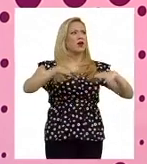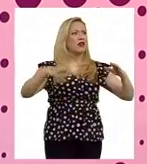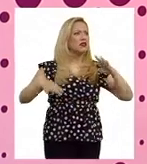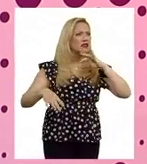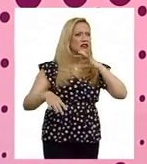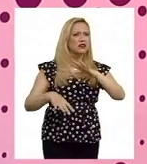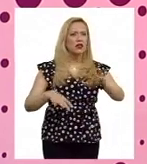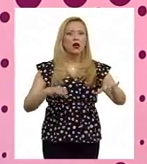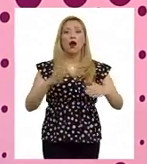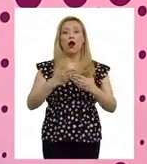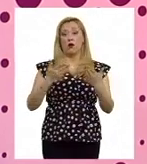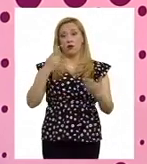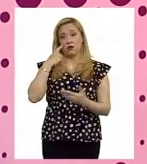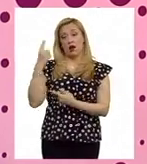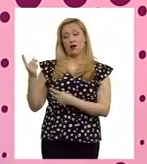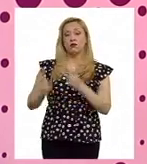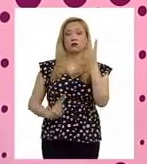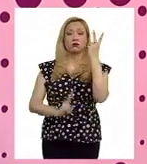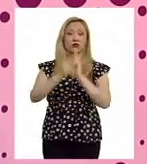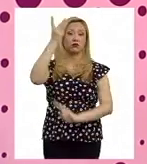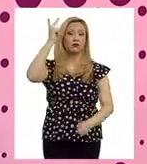cultivo, ¿no? Está repercutiendo